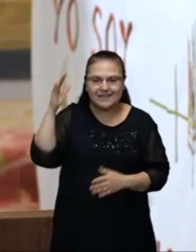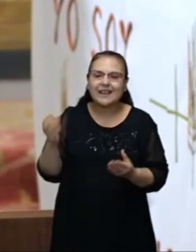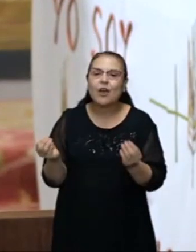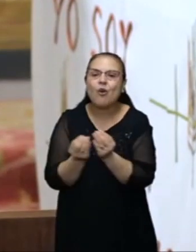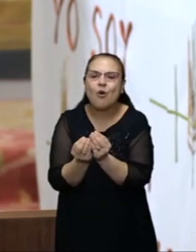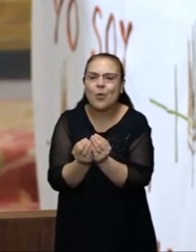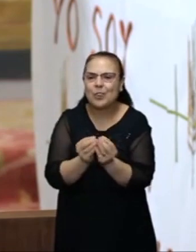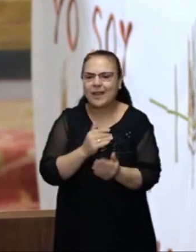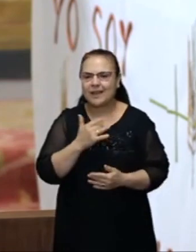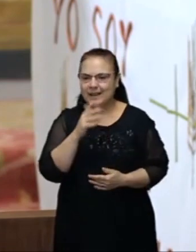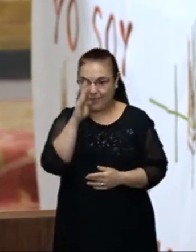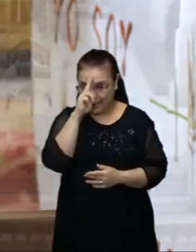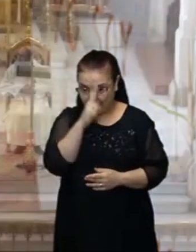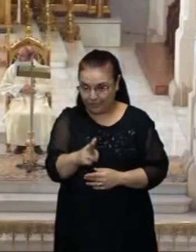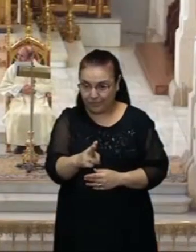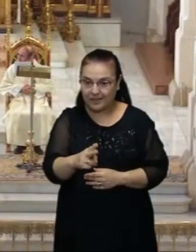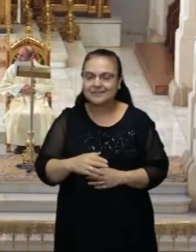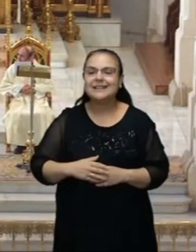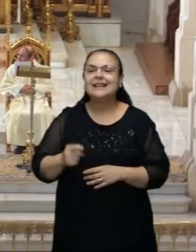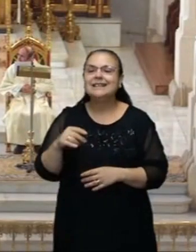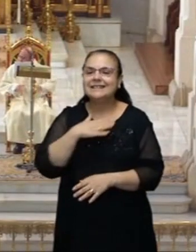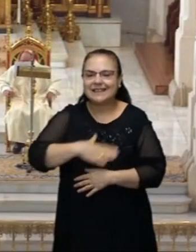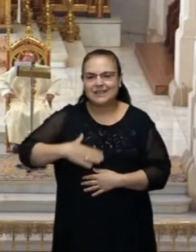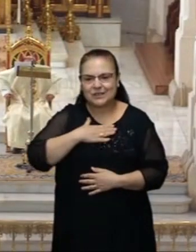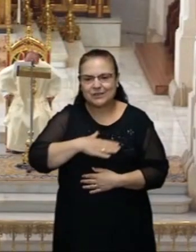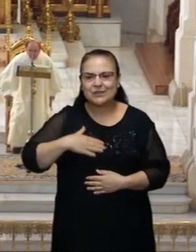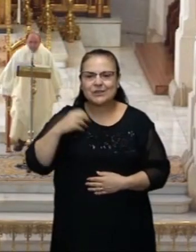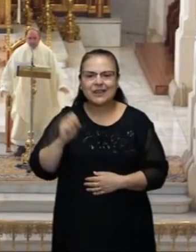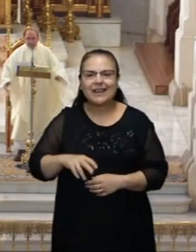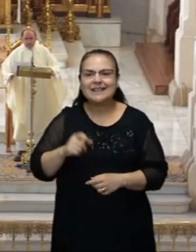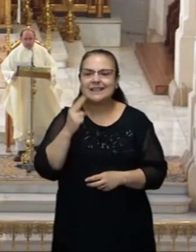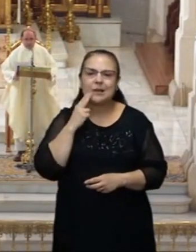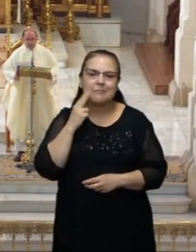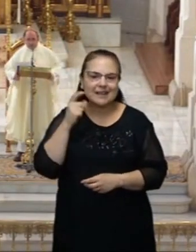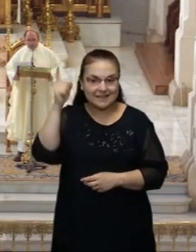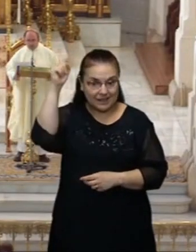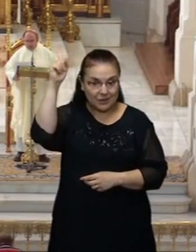dignidad. Dichoso quien teme al Señor.